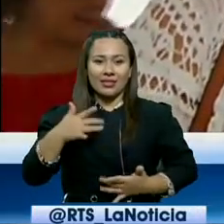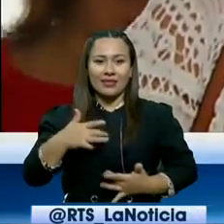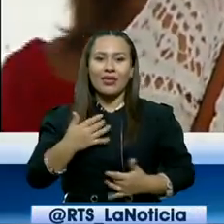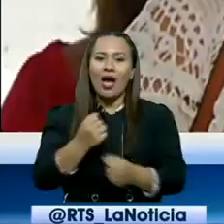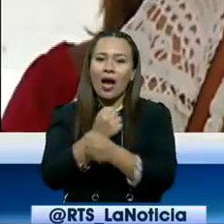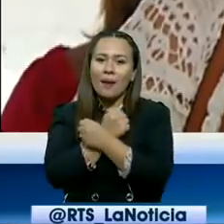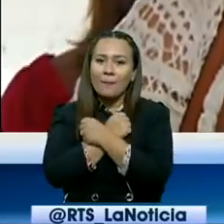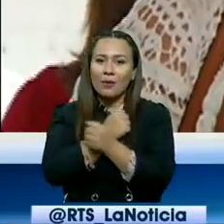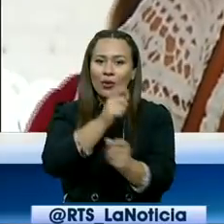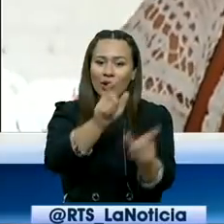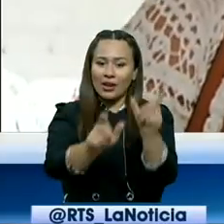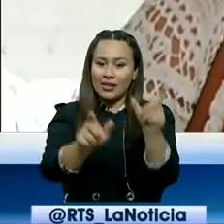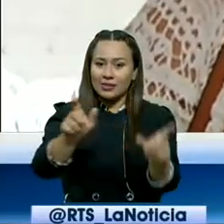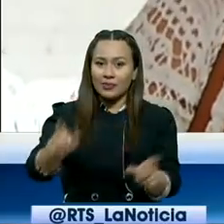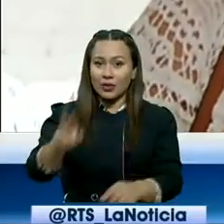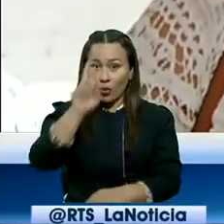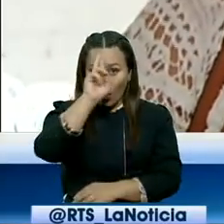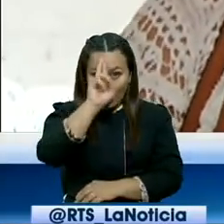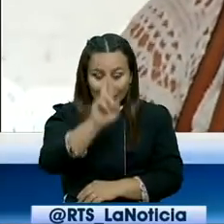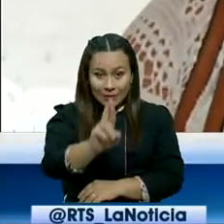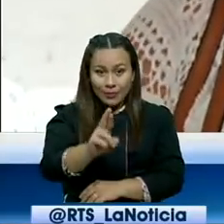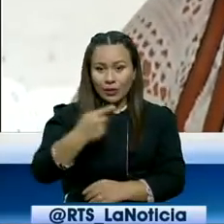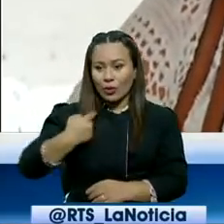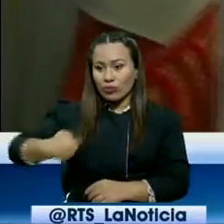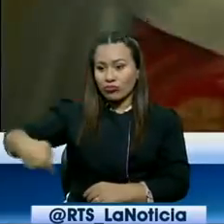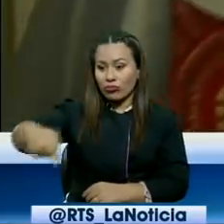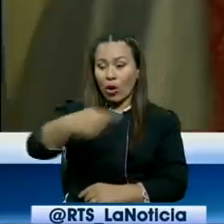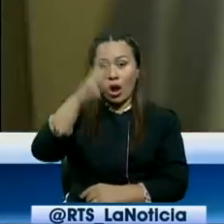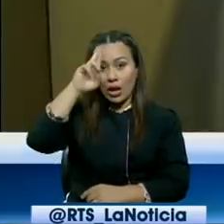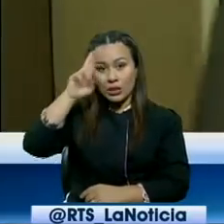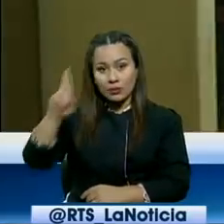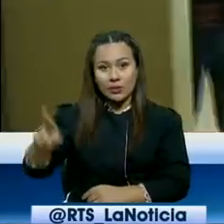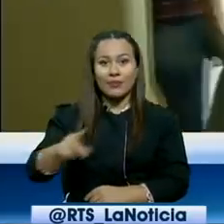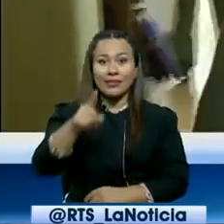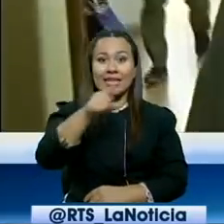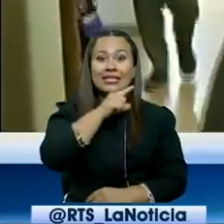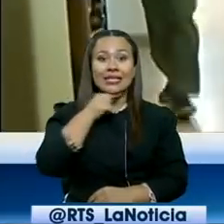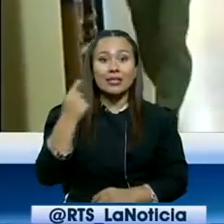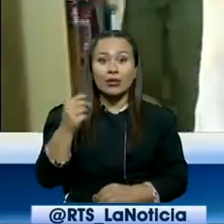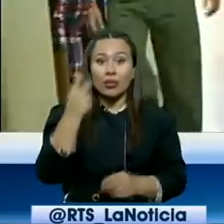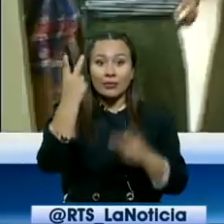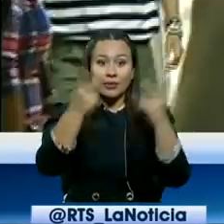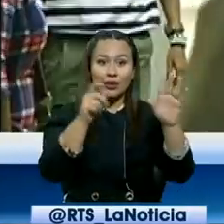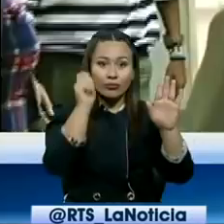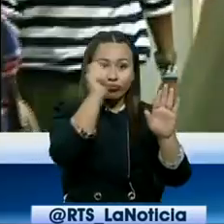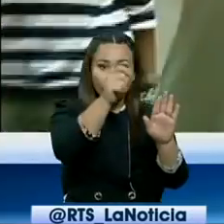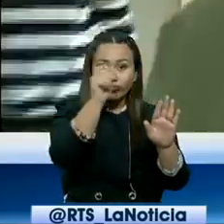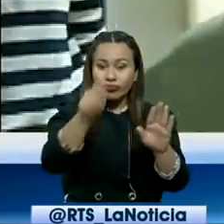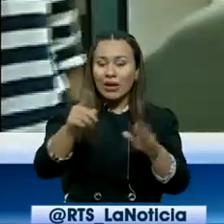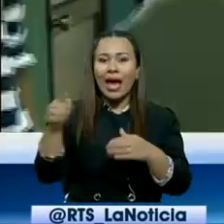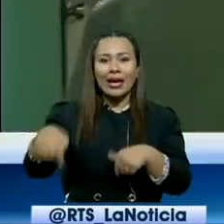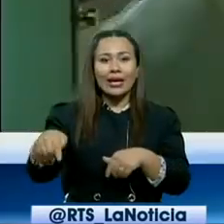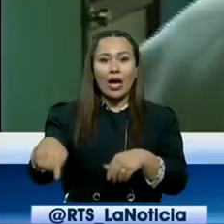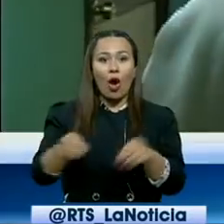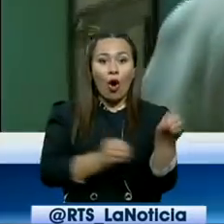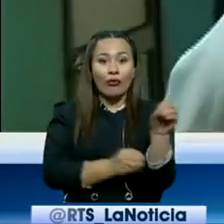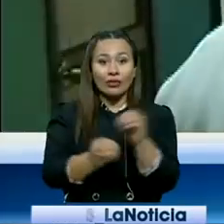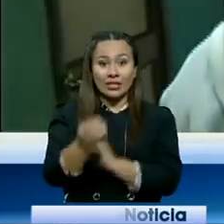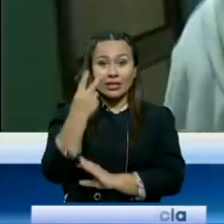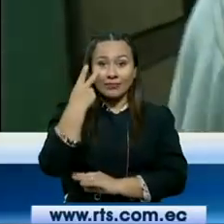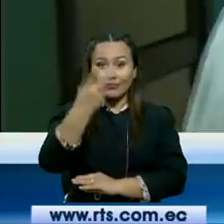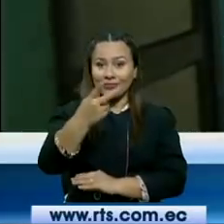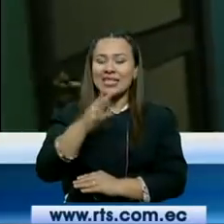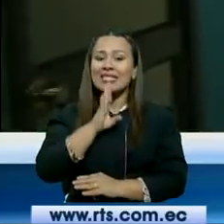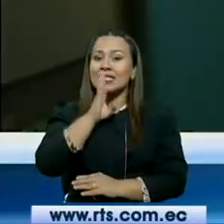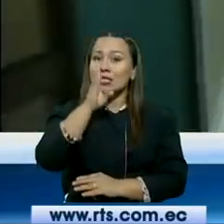amor al prójimo, que es el respeto entre nosotros mismos. El sacerdote recorrió algunos de los departamentos de RTS. La idea es